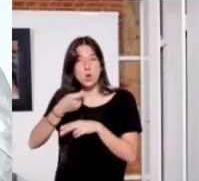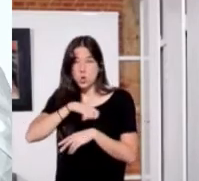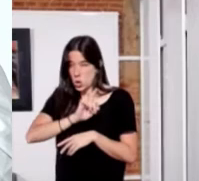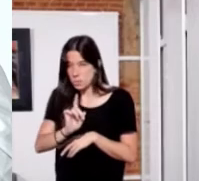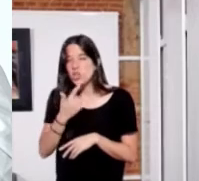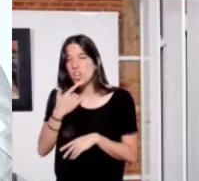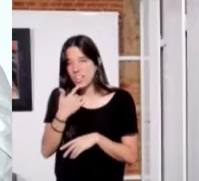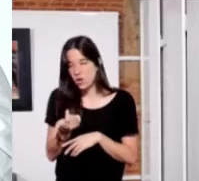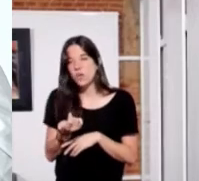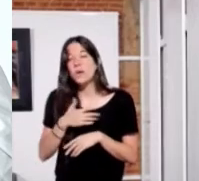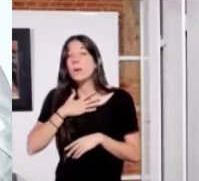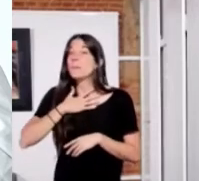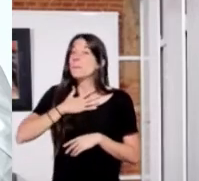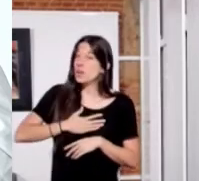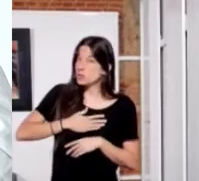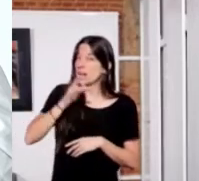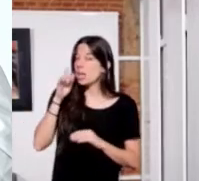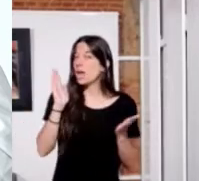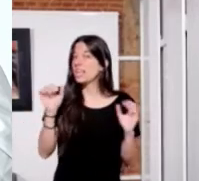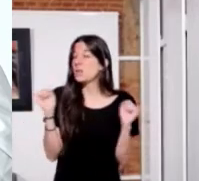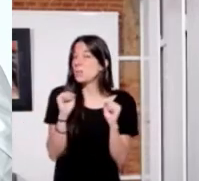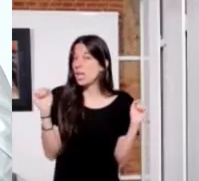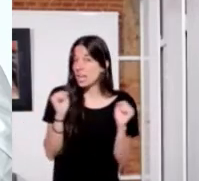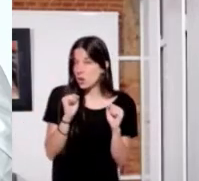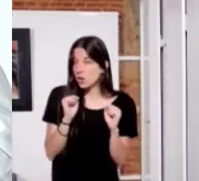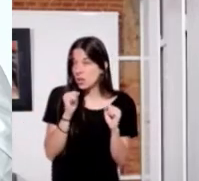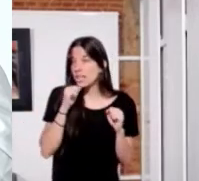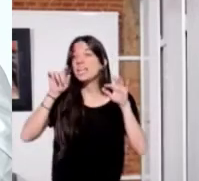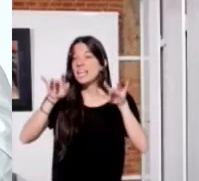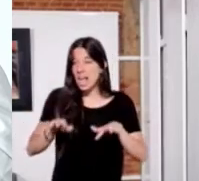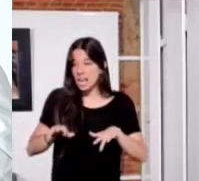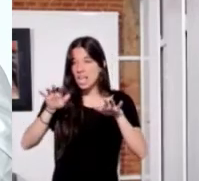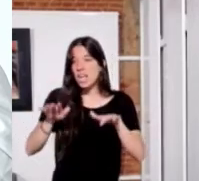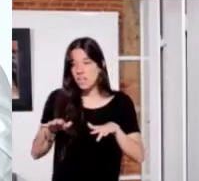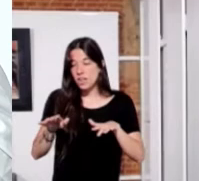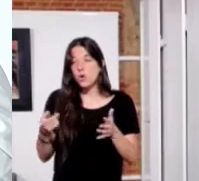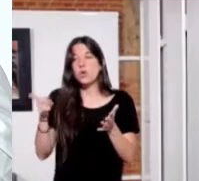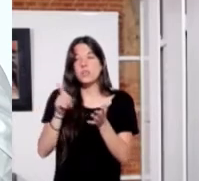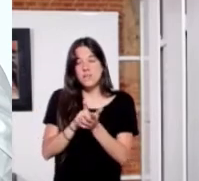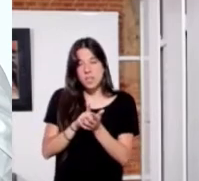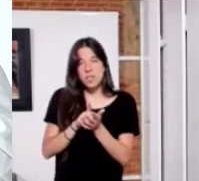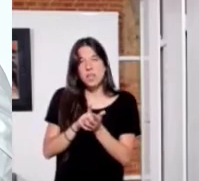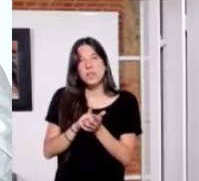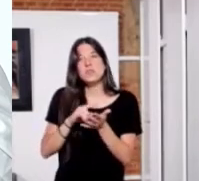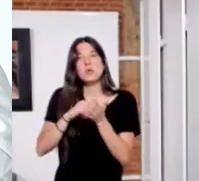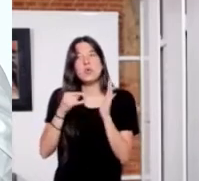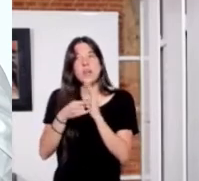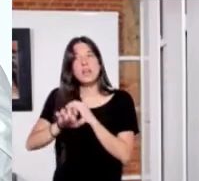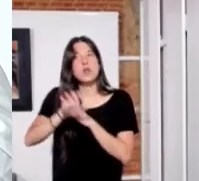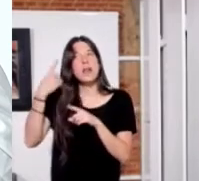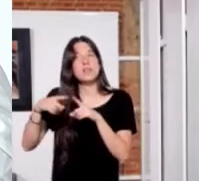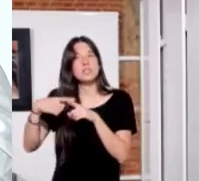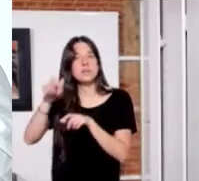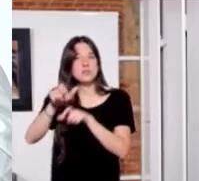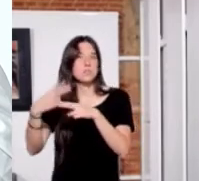siguiente: menos mal que llega el invierno y la nieve volverá a arreglar en Europa lo que los políticos no